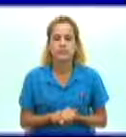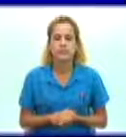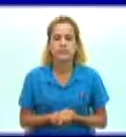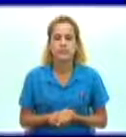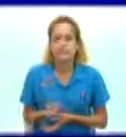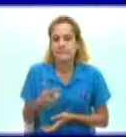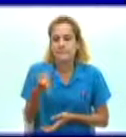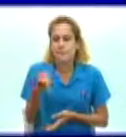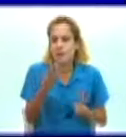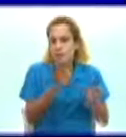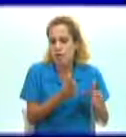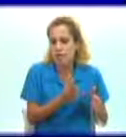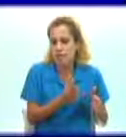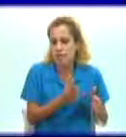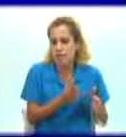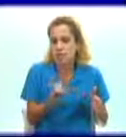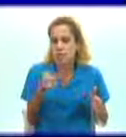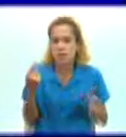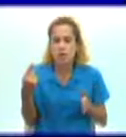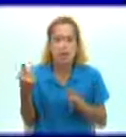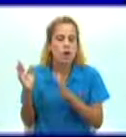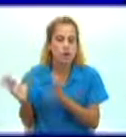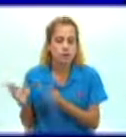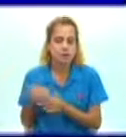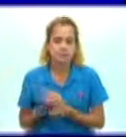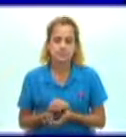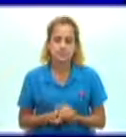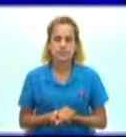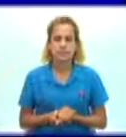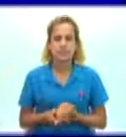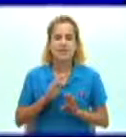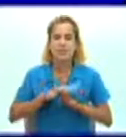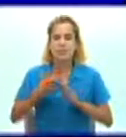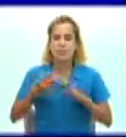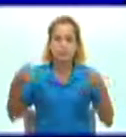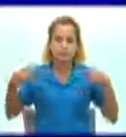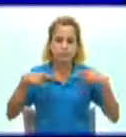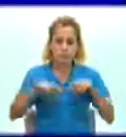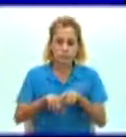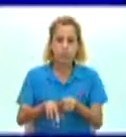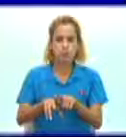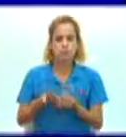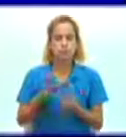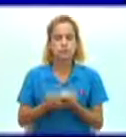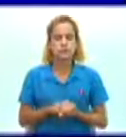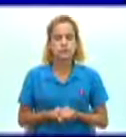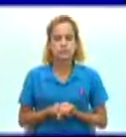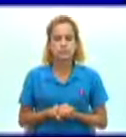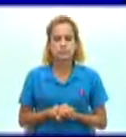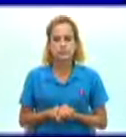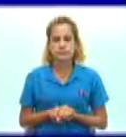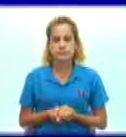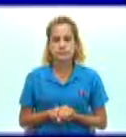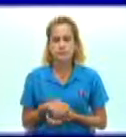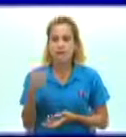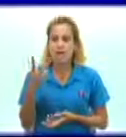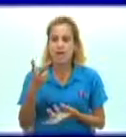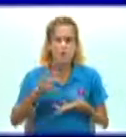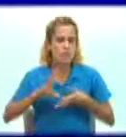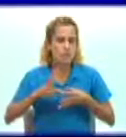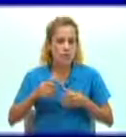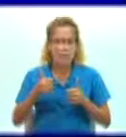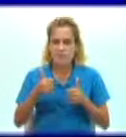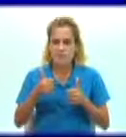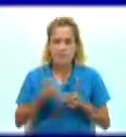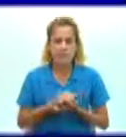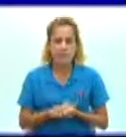el minuendo y después el sustraendo. Y por último, hemos calculado la operación que se nos queda indicada. De las dos maneras está correcta.